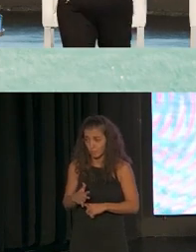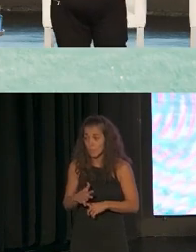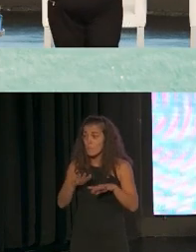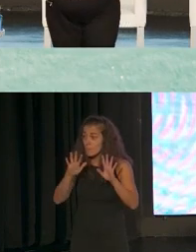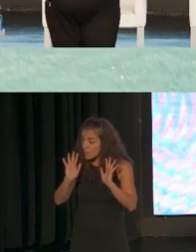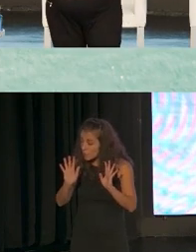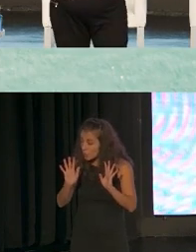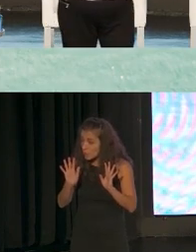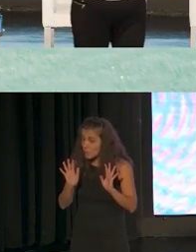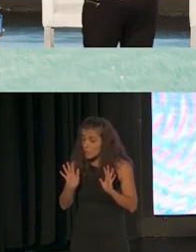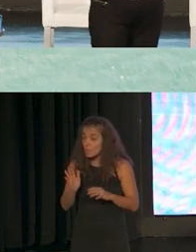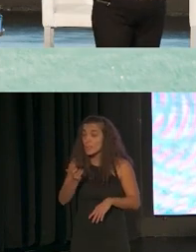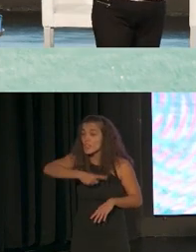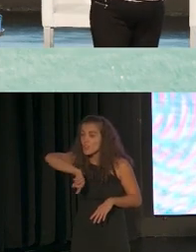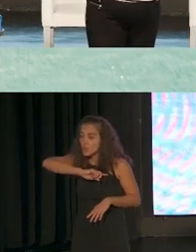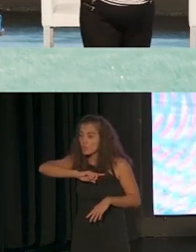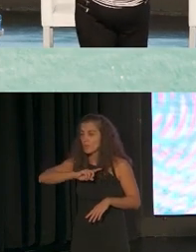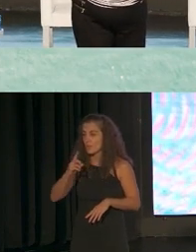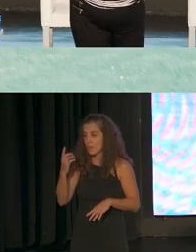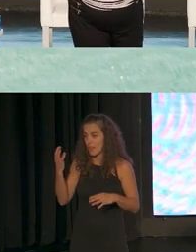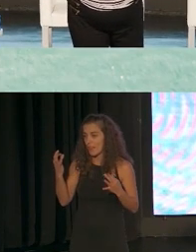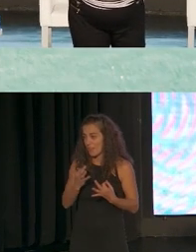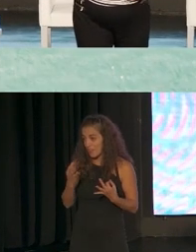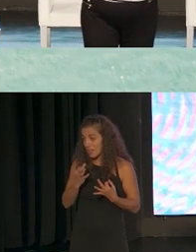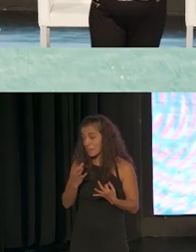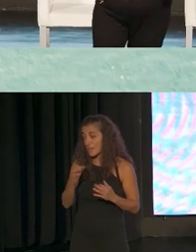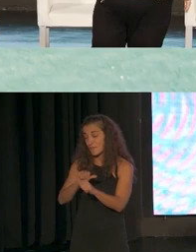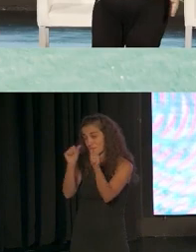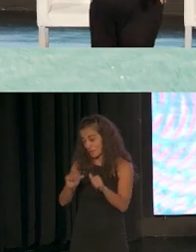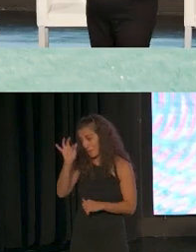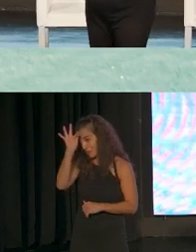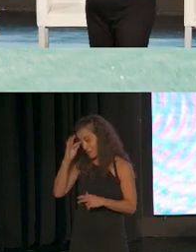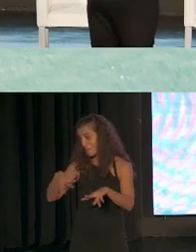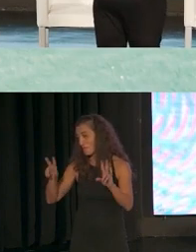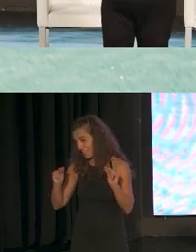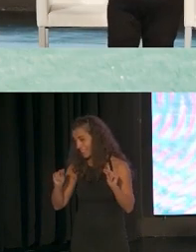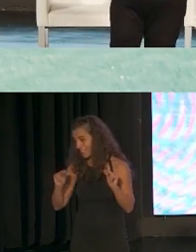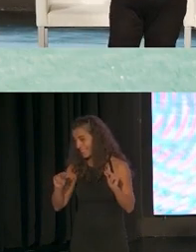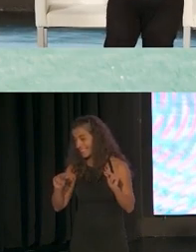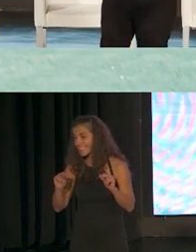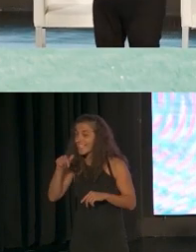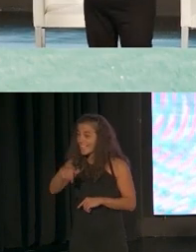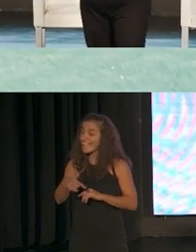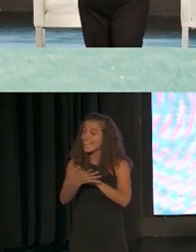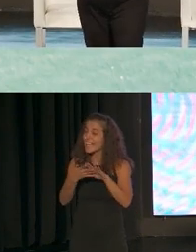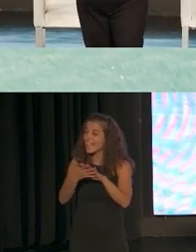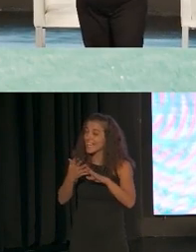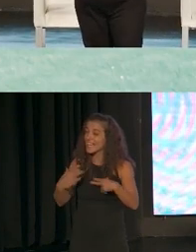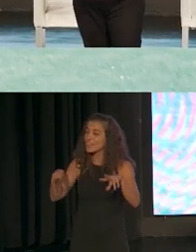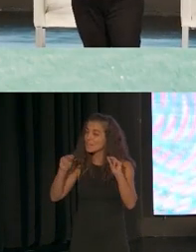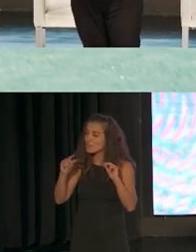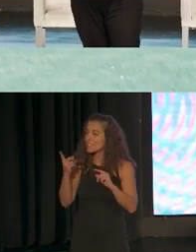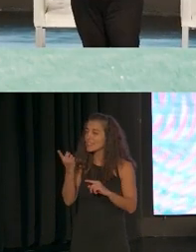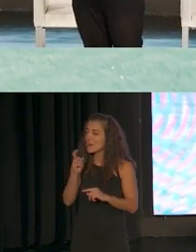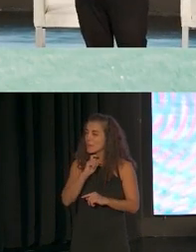Pero como hay que como hay que acabar de manera optimista os voy a voy a acabar esto dandos algunas